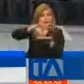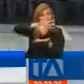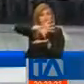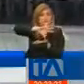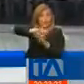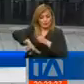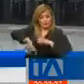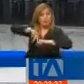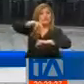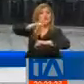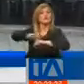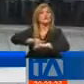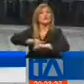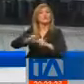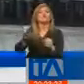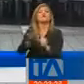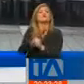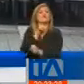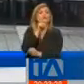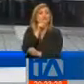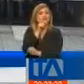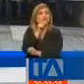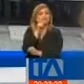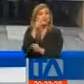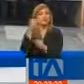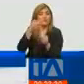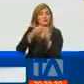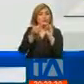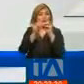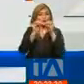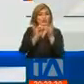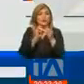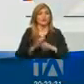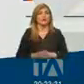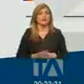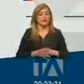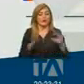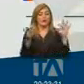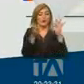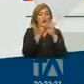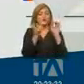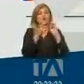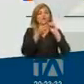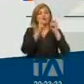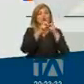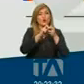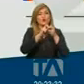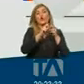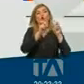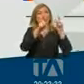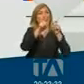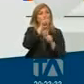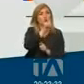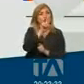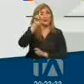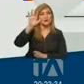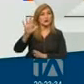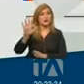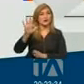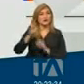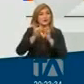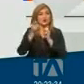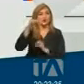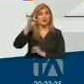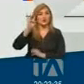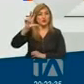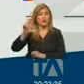asambleístas nacionales serían ocupados por los siguientes partidos. UNES, 5 escaños. Pachacútec, 3 escaños.